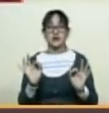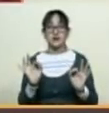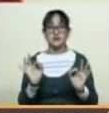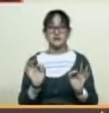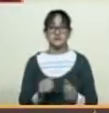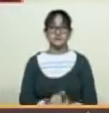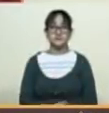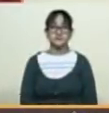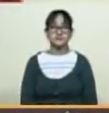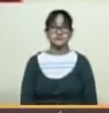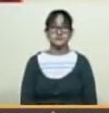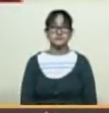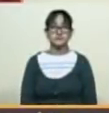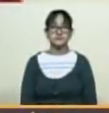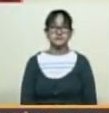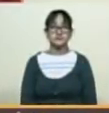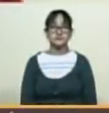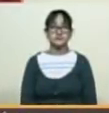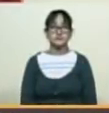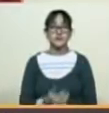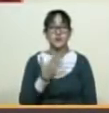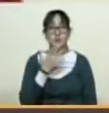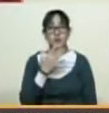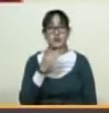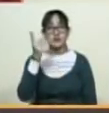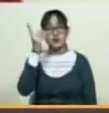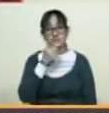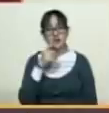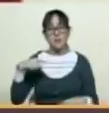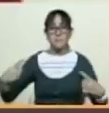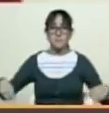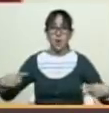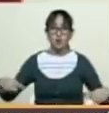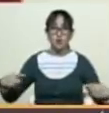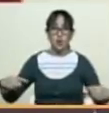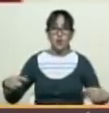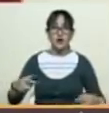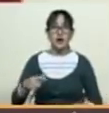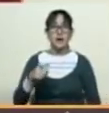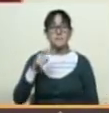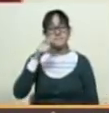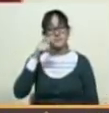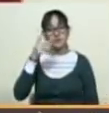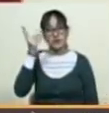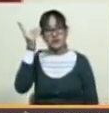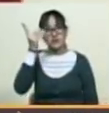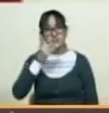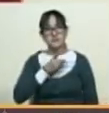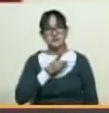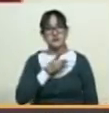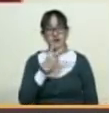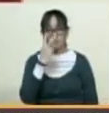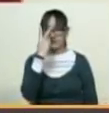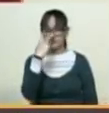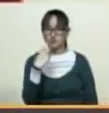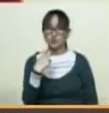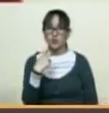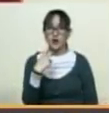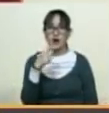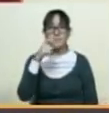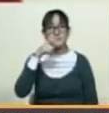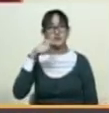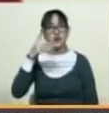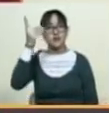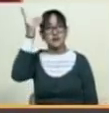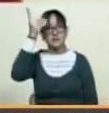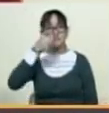algún tipo de discapacidad, como es la discapacidad motora, personas con discapacidad visual, personas